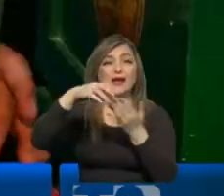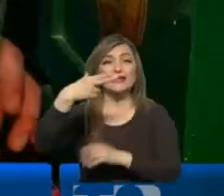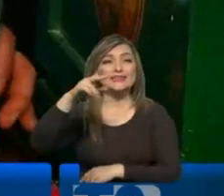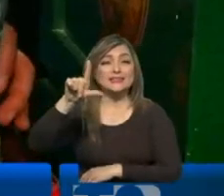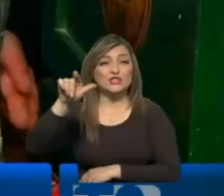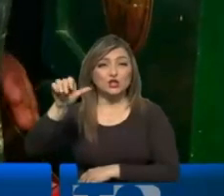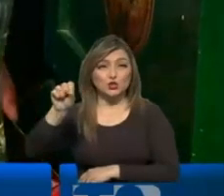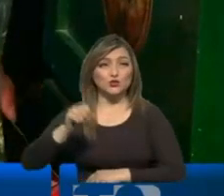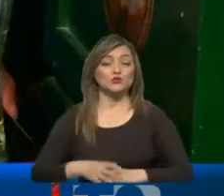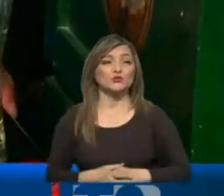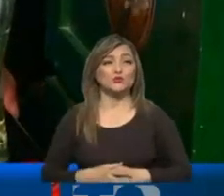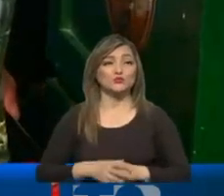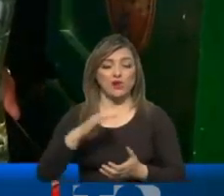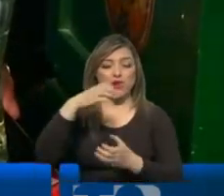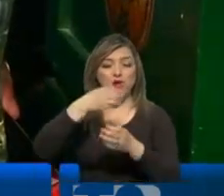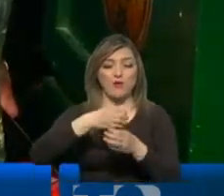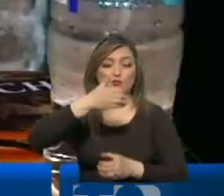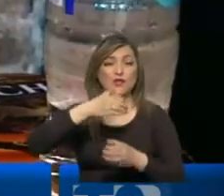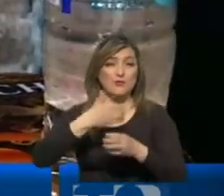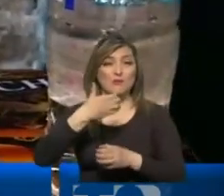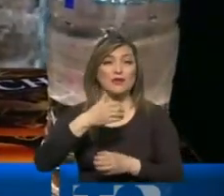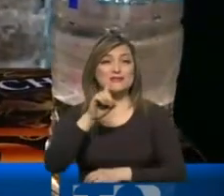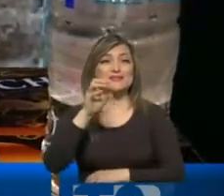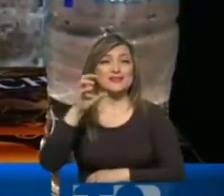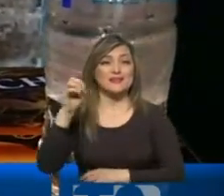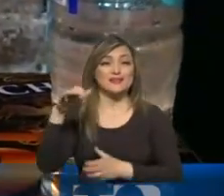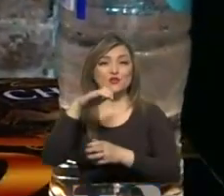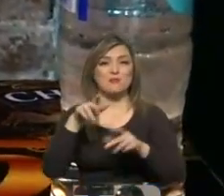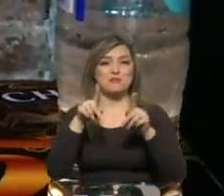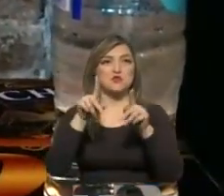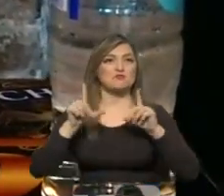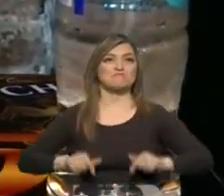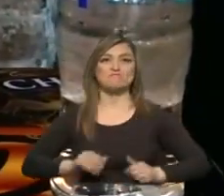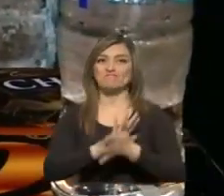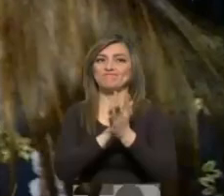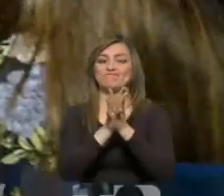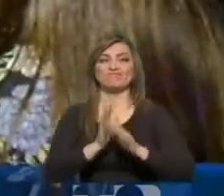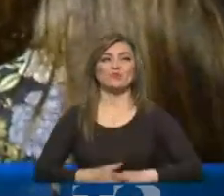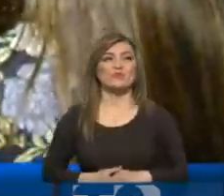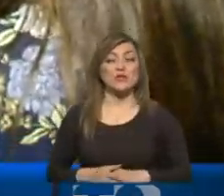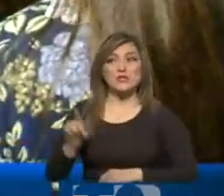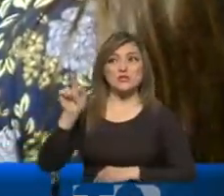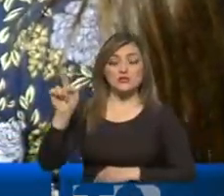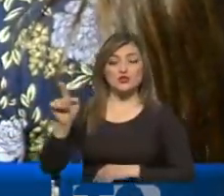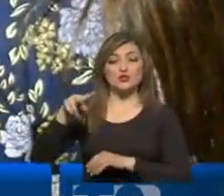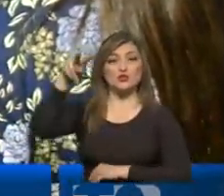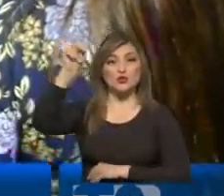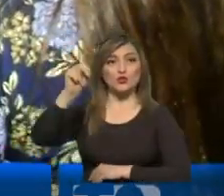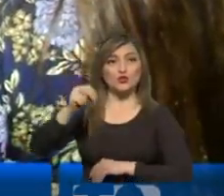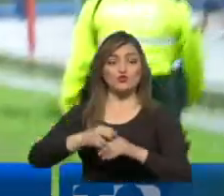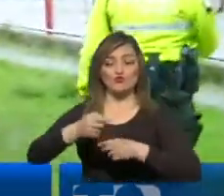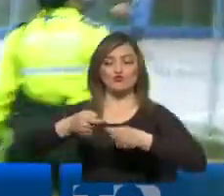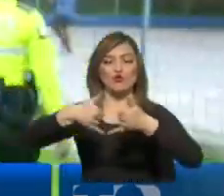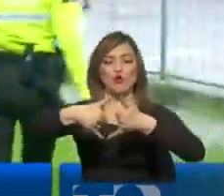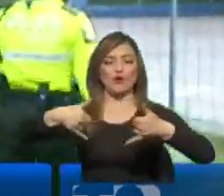Chillos, además decomisaron 100 litros de licor sin registro sanitario. En el norte de la ciudad también cerraron un establecimiento. Pese a